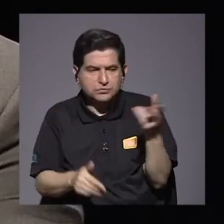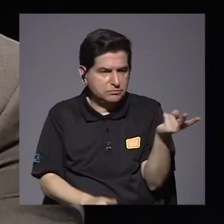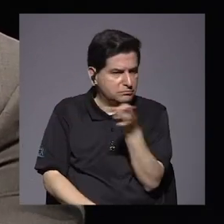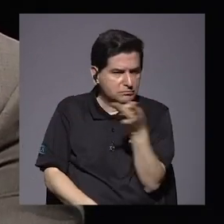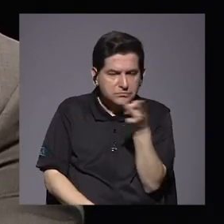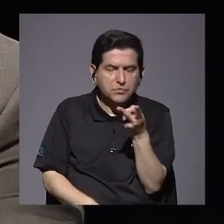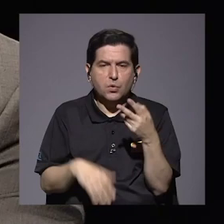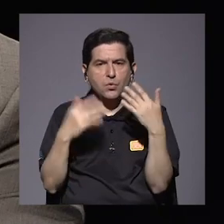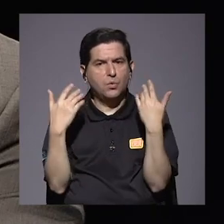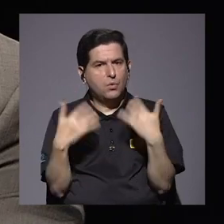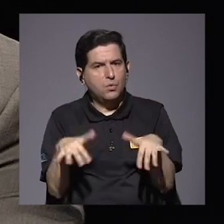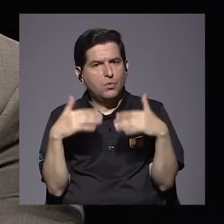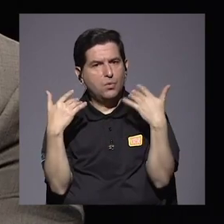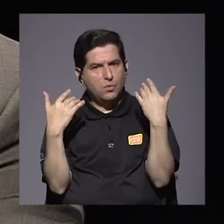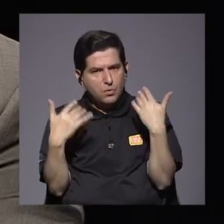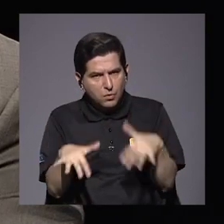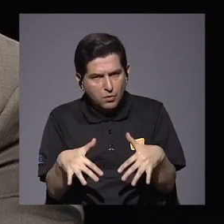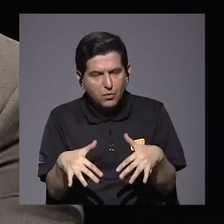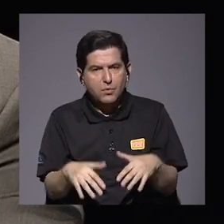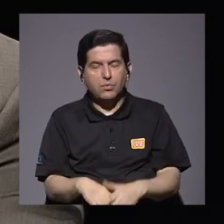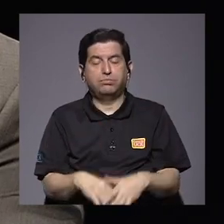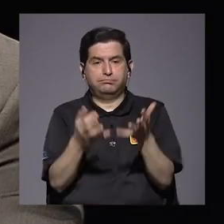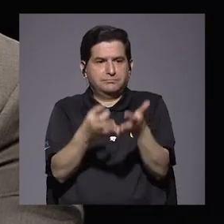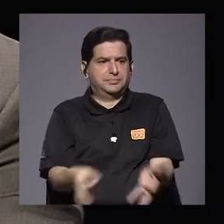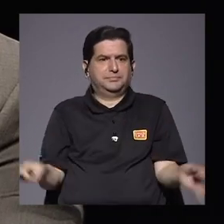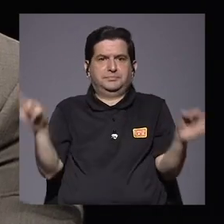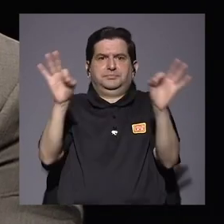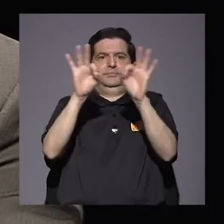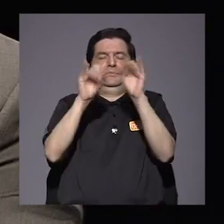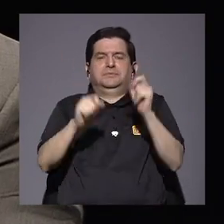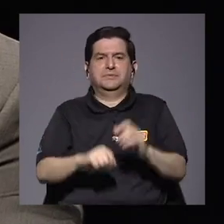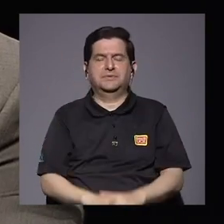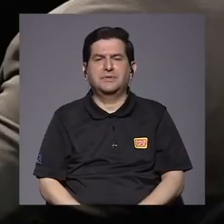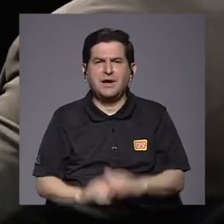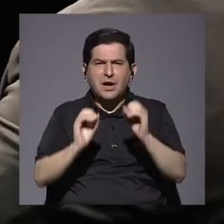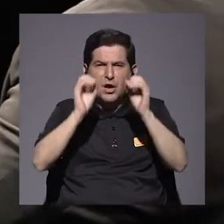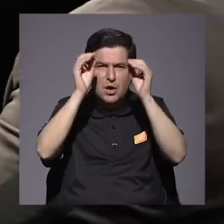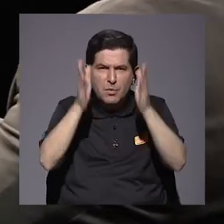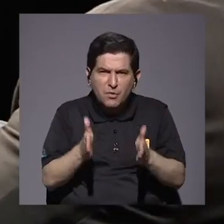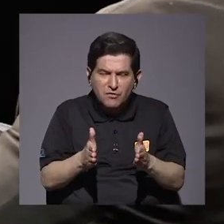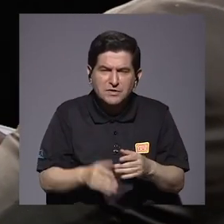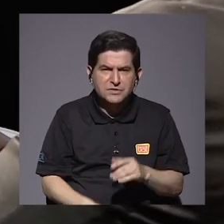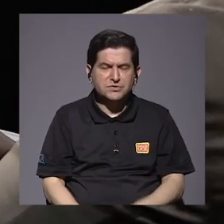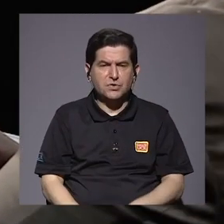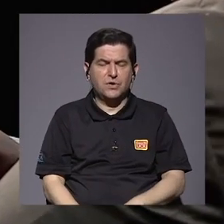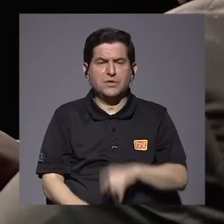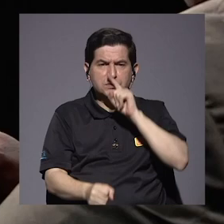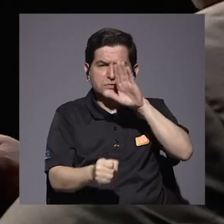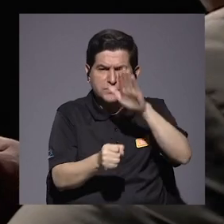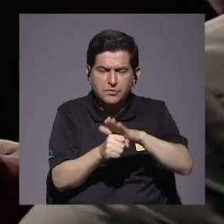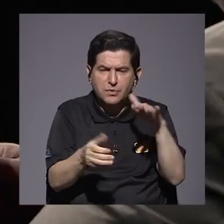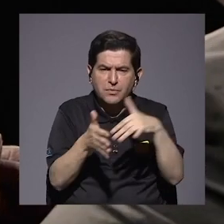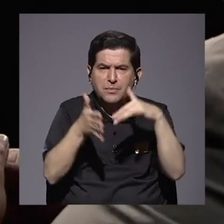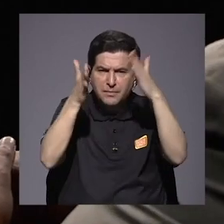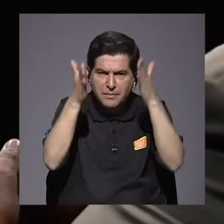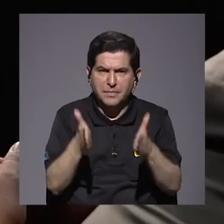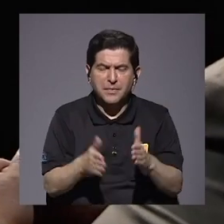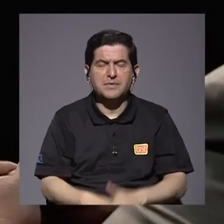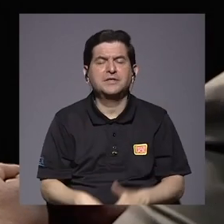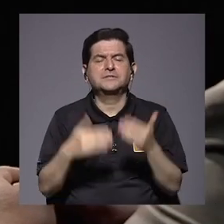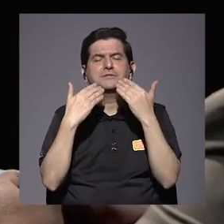estudiantes, sin duda alguna, es fundamental. Los profesores, don Carlos, que estamos muy comprometidos con el